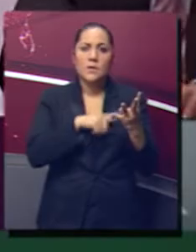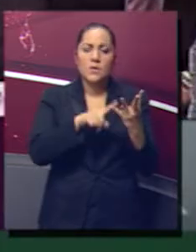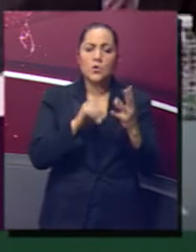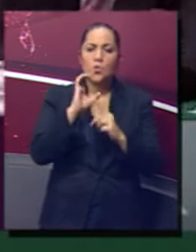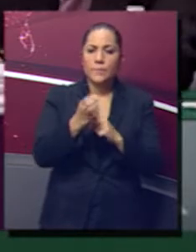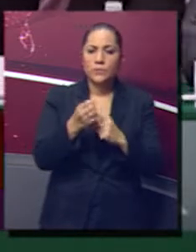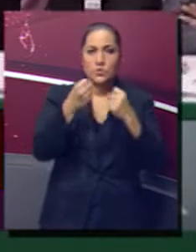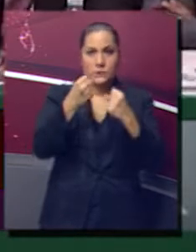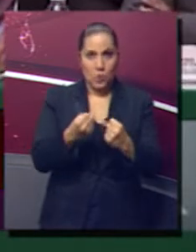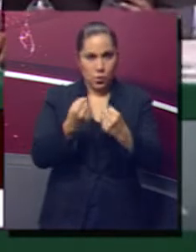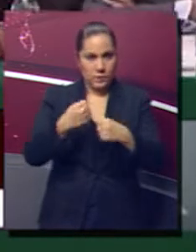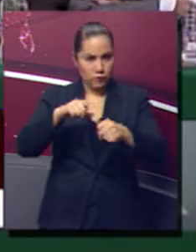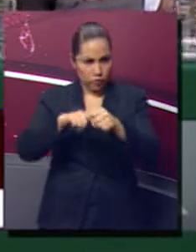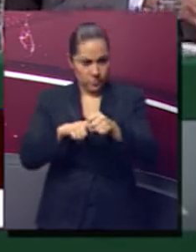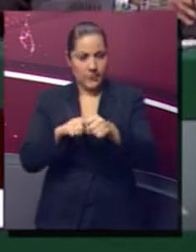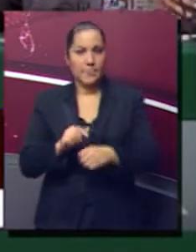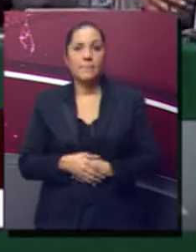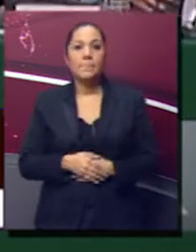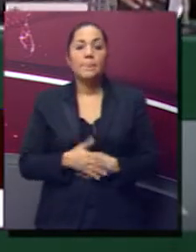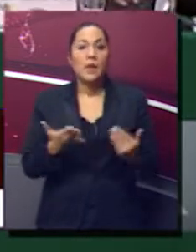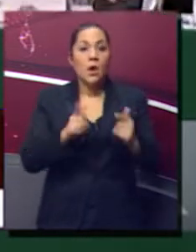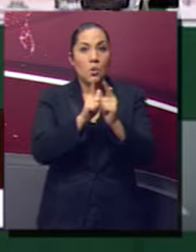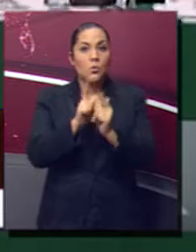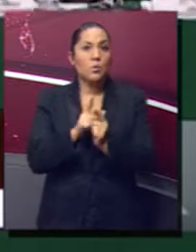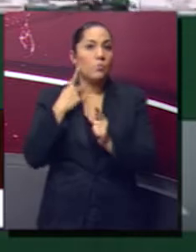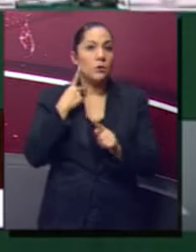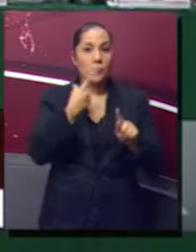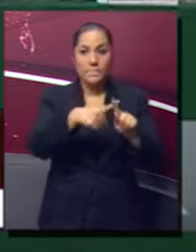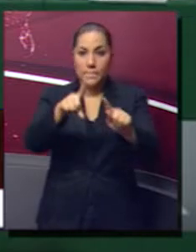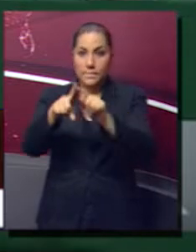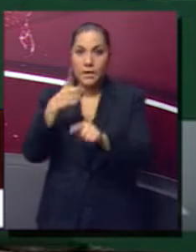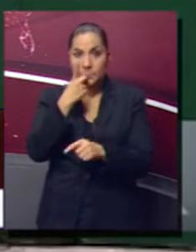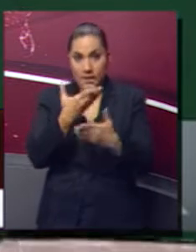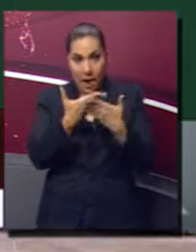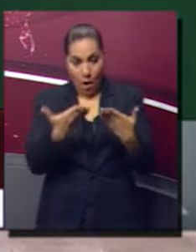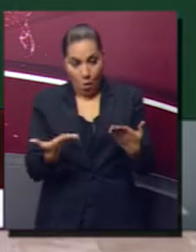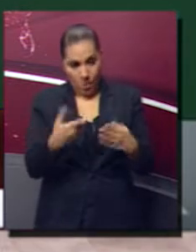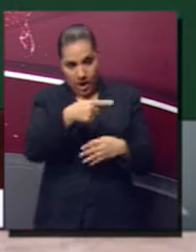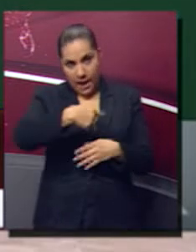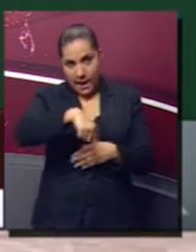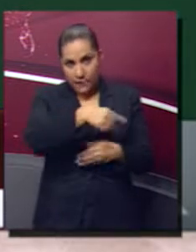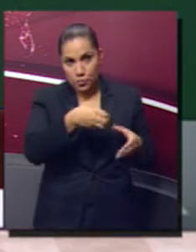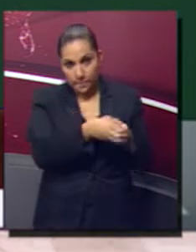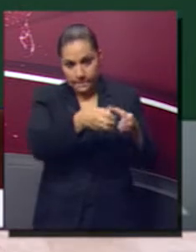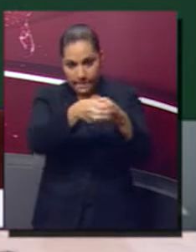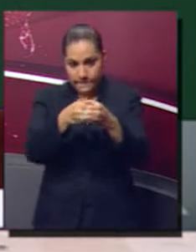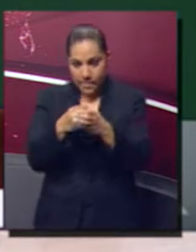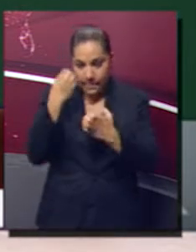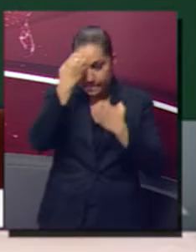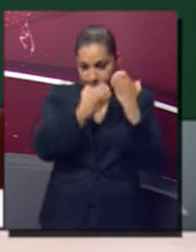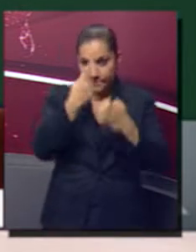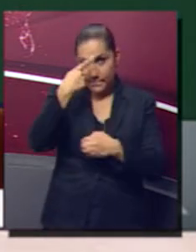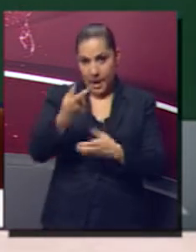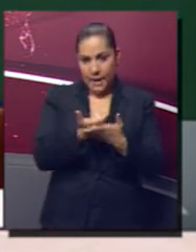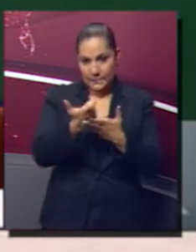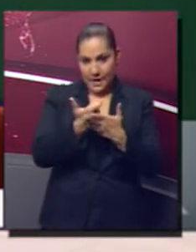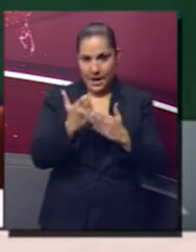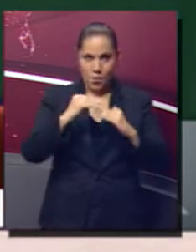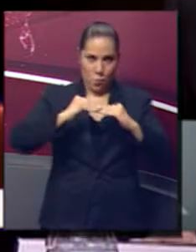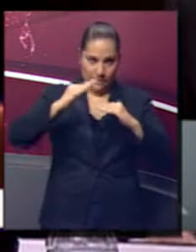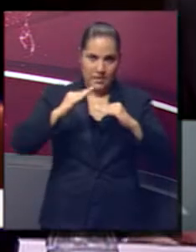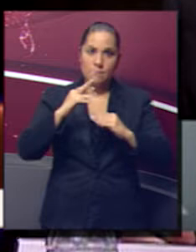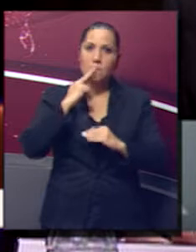Social. Diversos grupos parlamentarios hablaron en favor de este nuevo paso rumbo a la dictaminación encaminada a mejorar los salarios